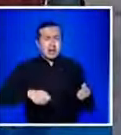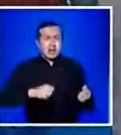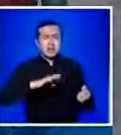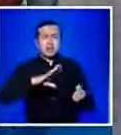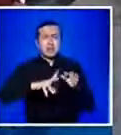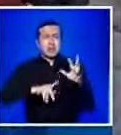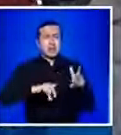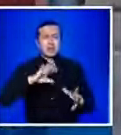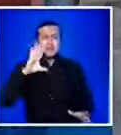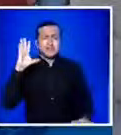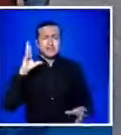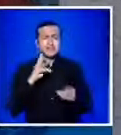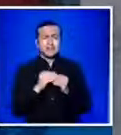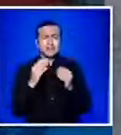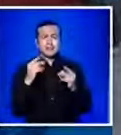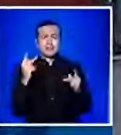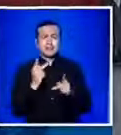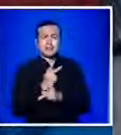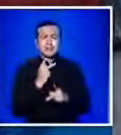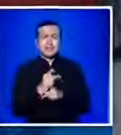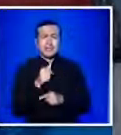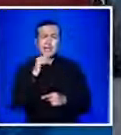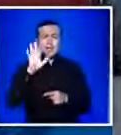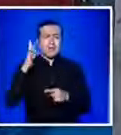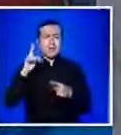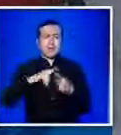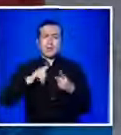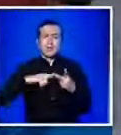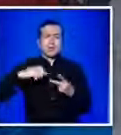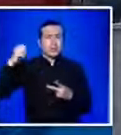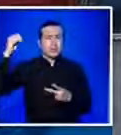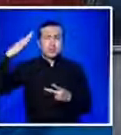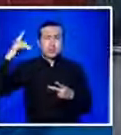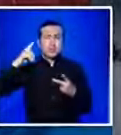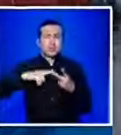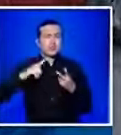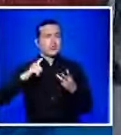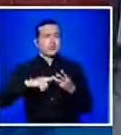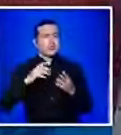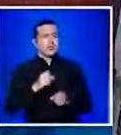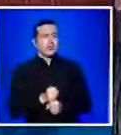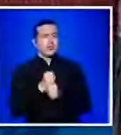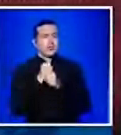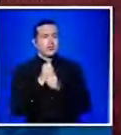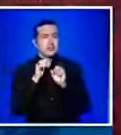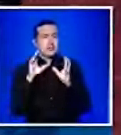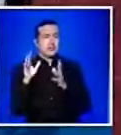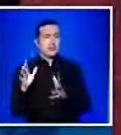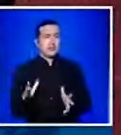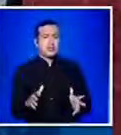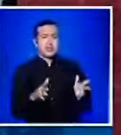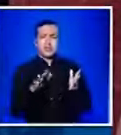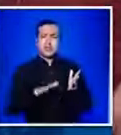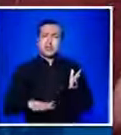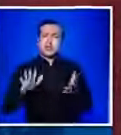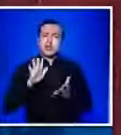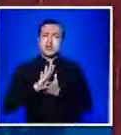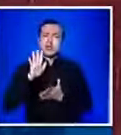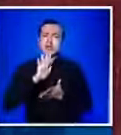Para completar, ¿no? Sin agua, sin luz, sin seguridad, aquí tenemos un plantel educativo, que es lo que